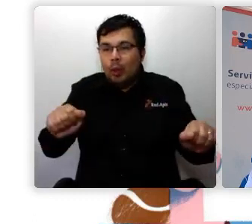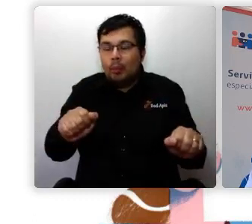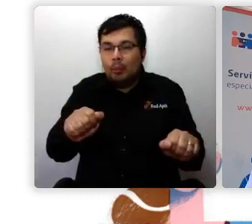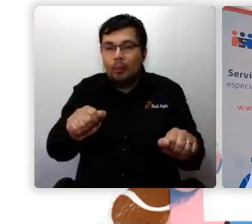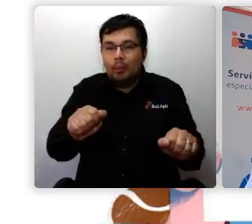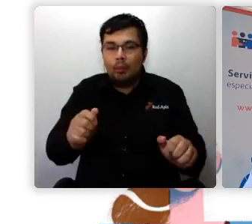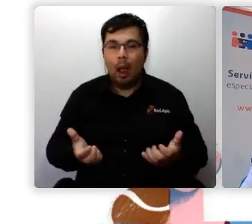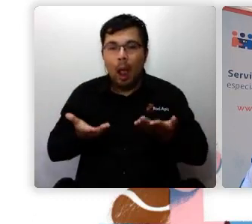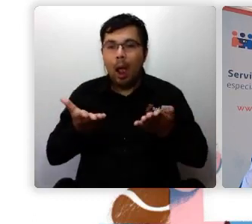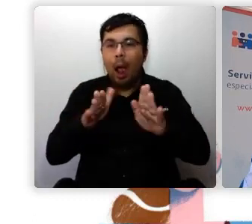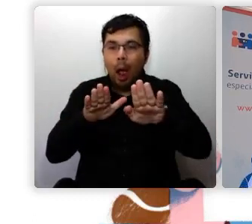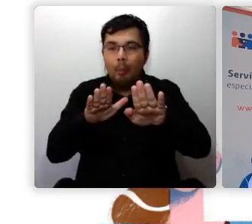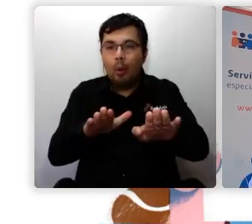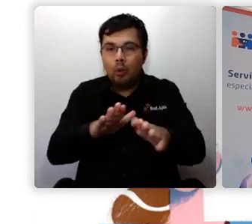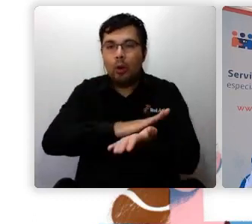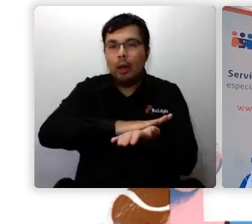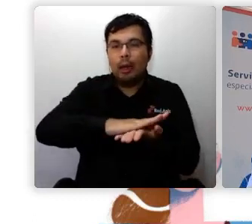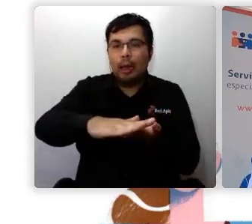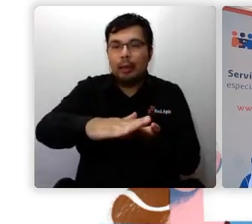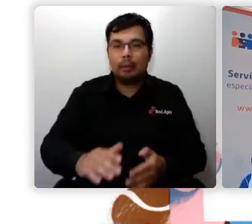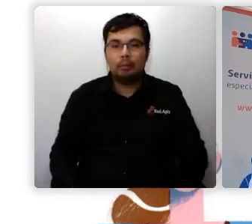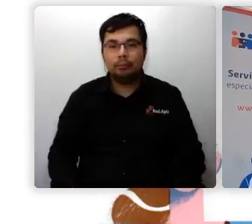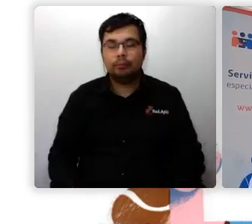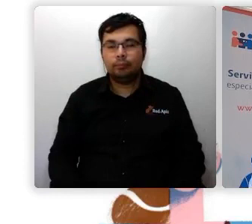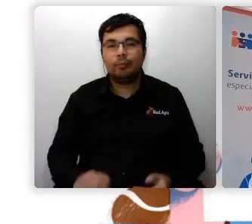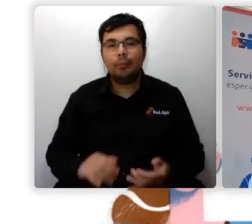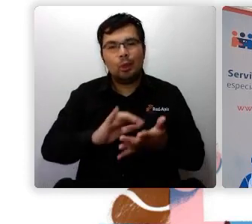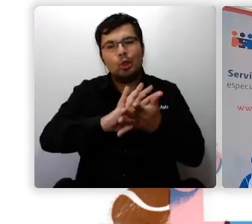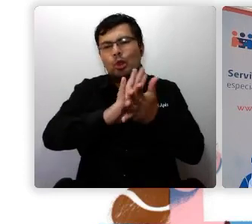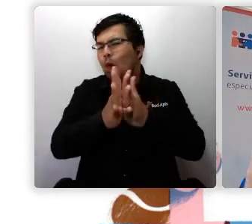gratis. Eso es como una gran diferencia